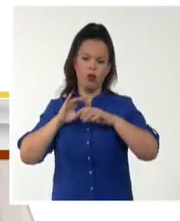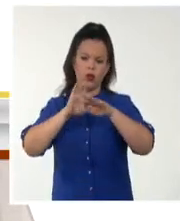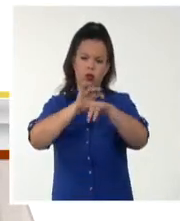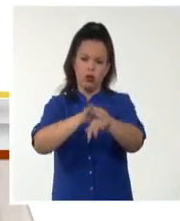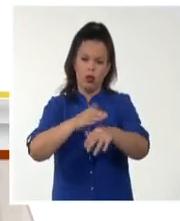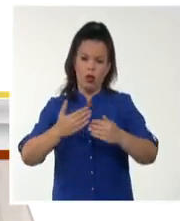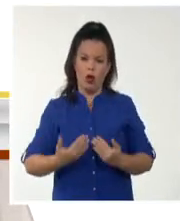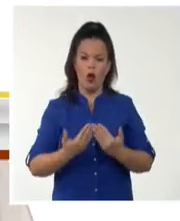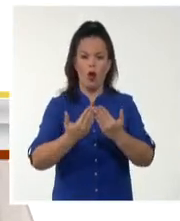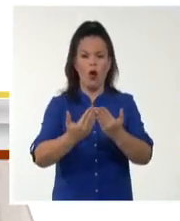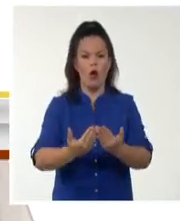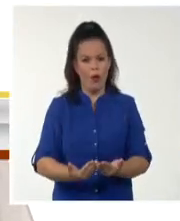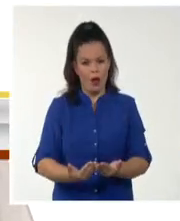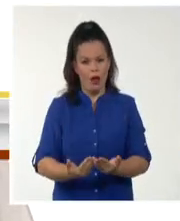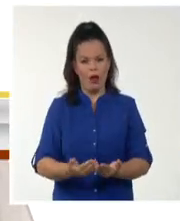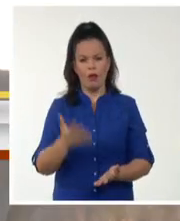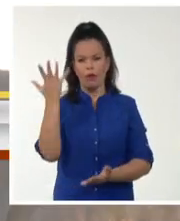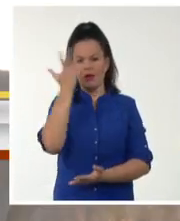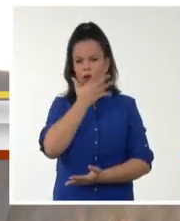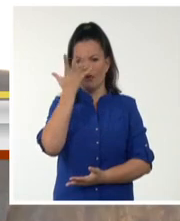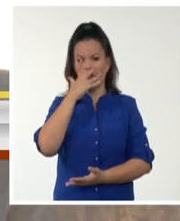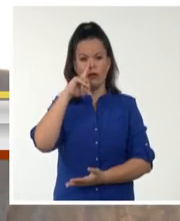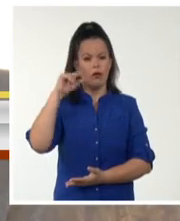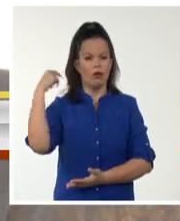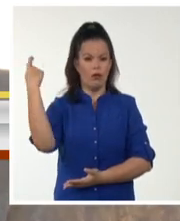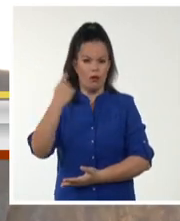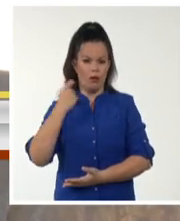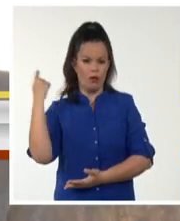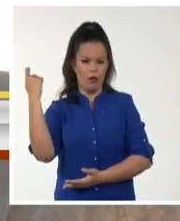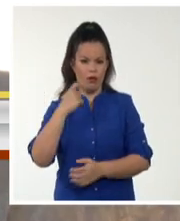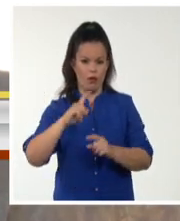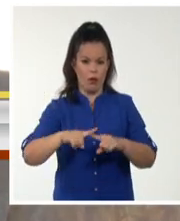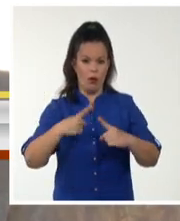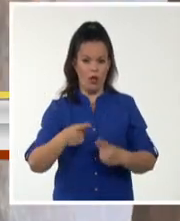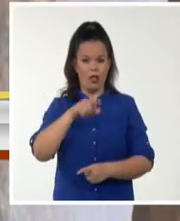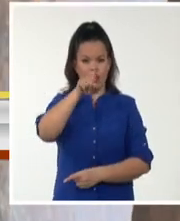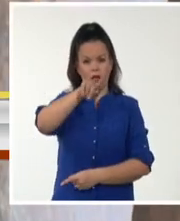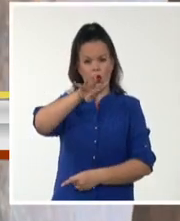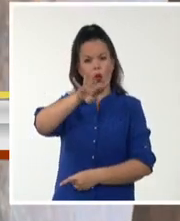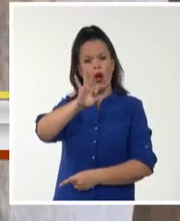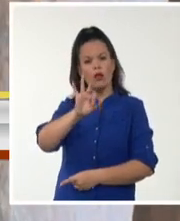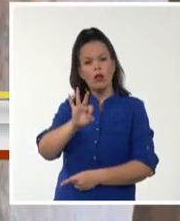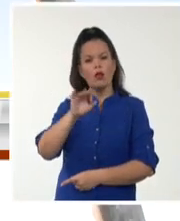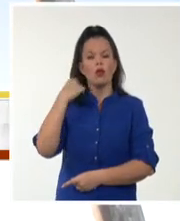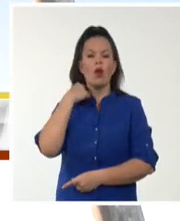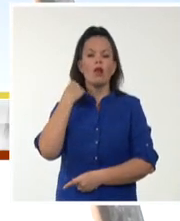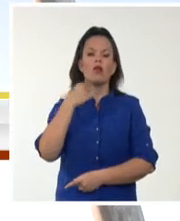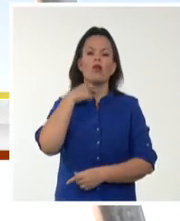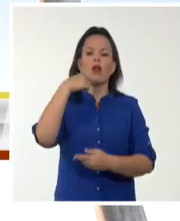al intransigente patriota Carlos Manuel de Céspedes a propósito del aniversario 148 de su caída en combate.